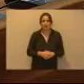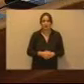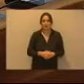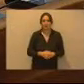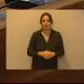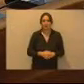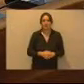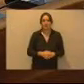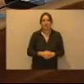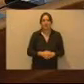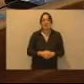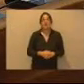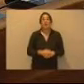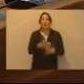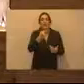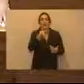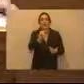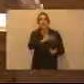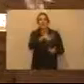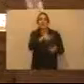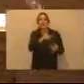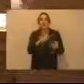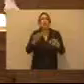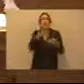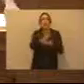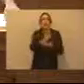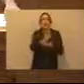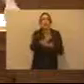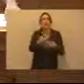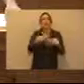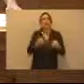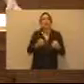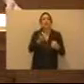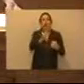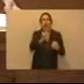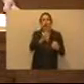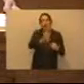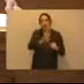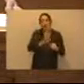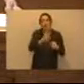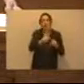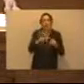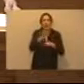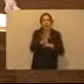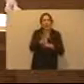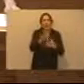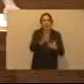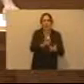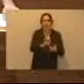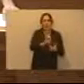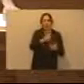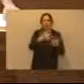algún momento dixeron é que non son indicadores de salud. Por suposto que non son un indicador de salud, son un indicador de funcionamiento